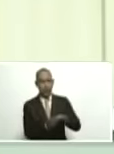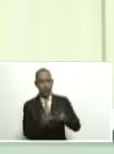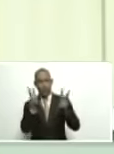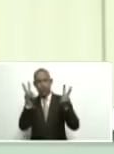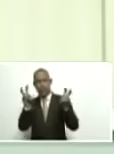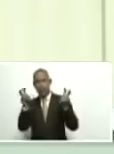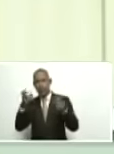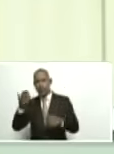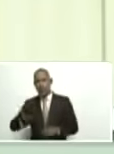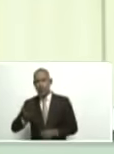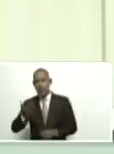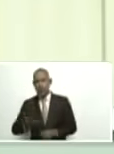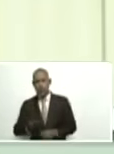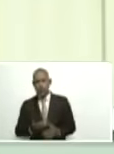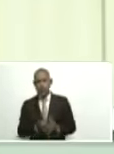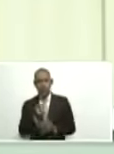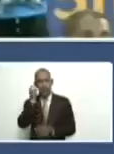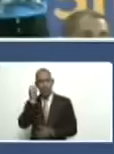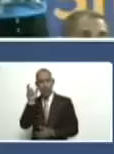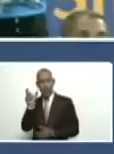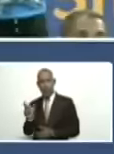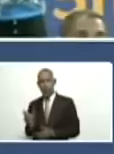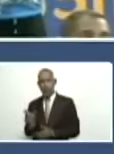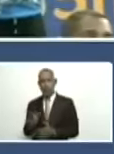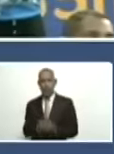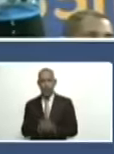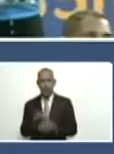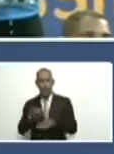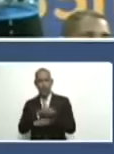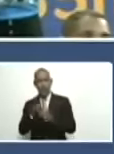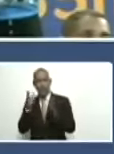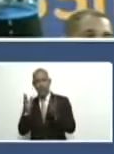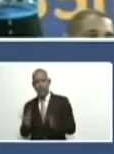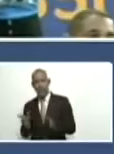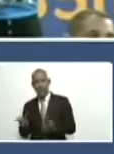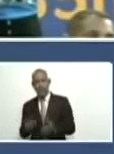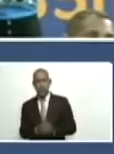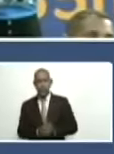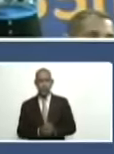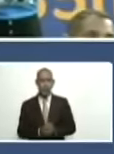Bárbara. Atención. Arriaza,